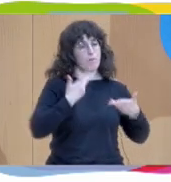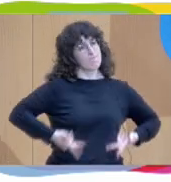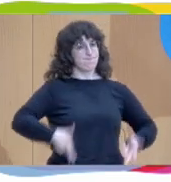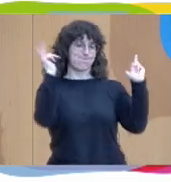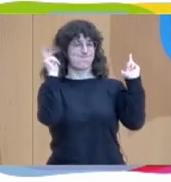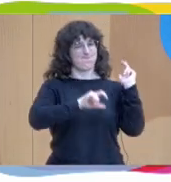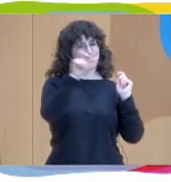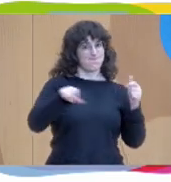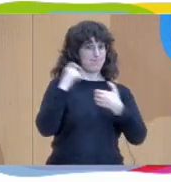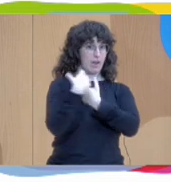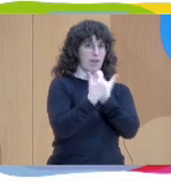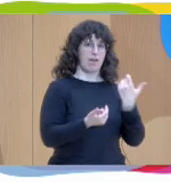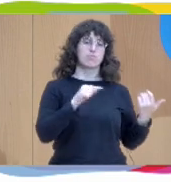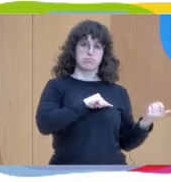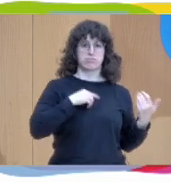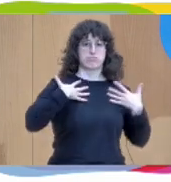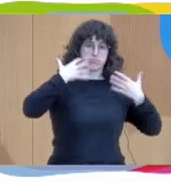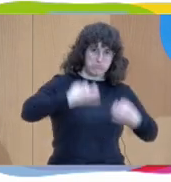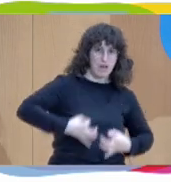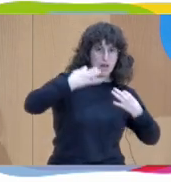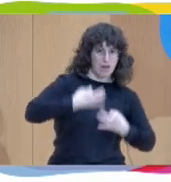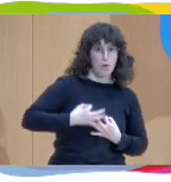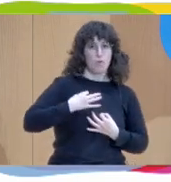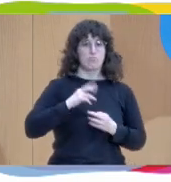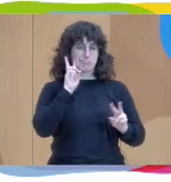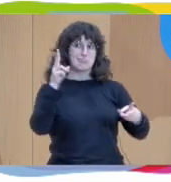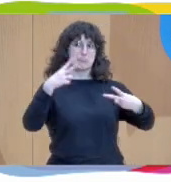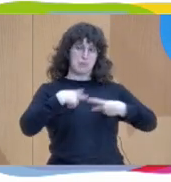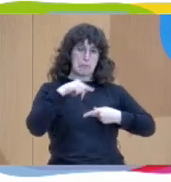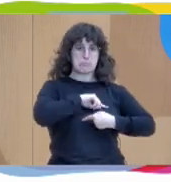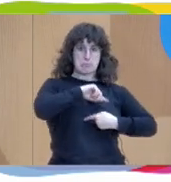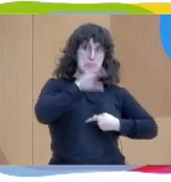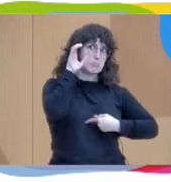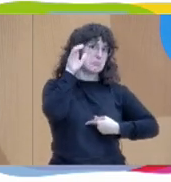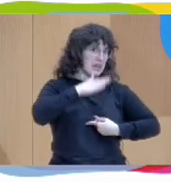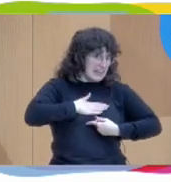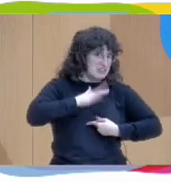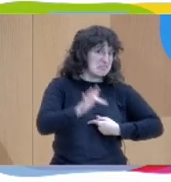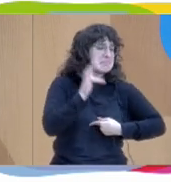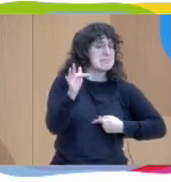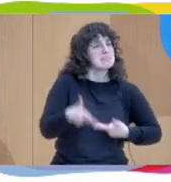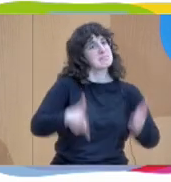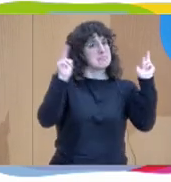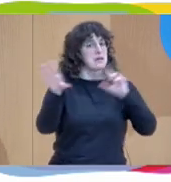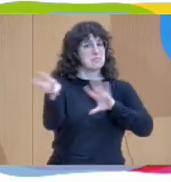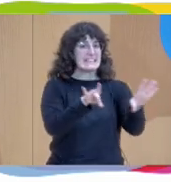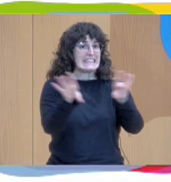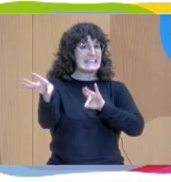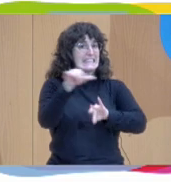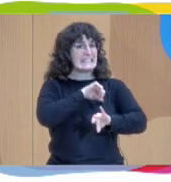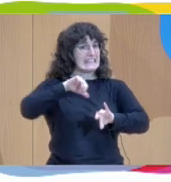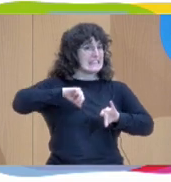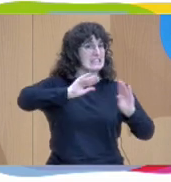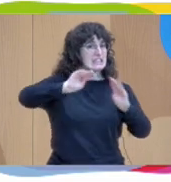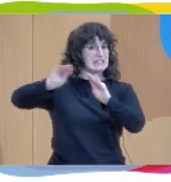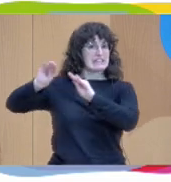además la posibilidad de ser escuchados y que pudieran decidir queríamos eso para nuestro trabajo